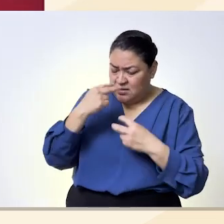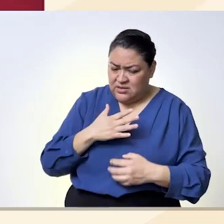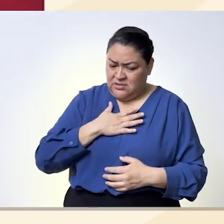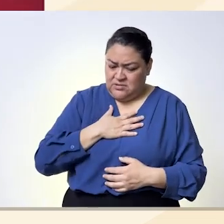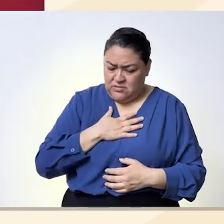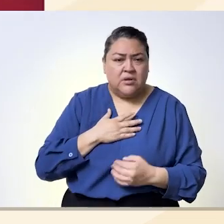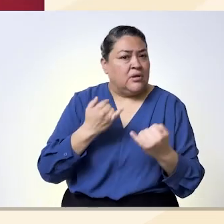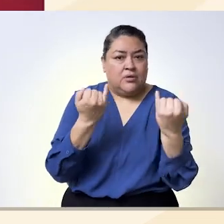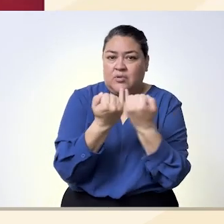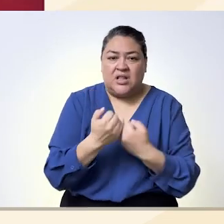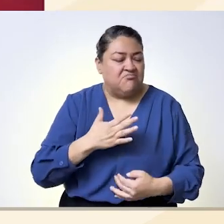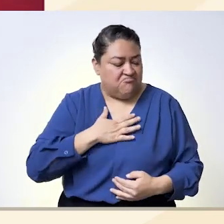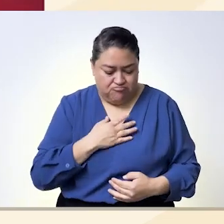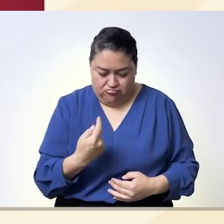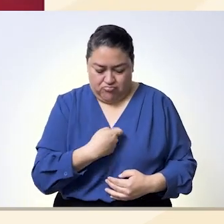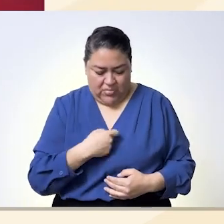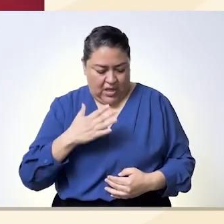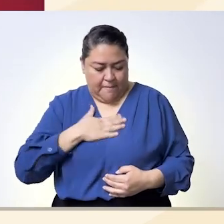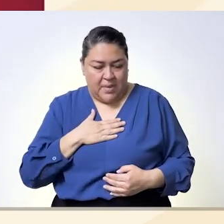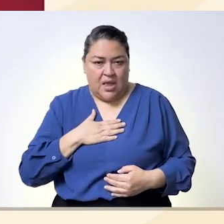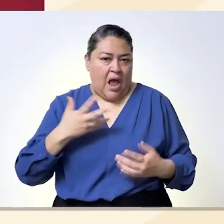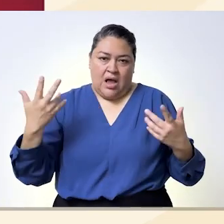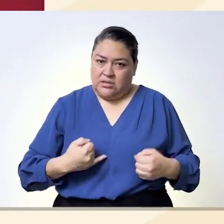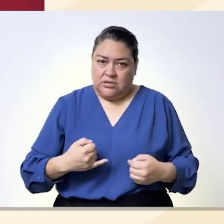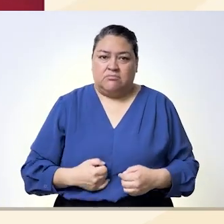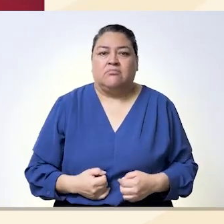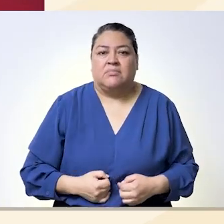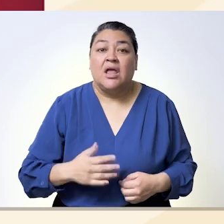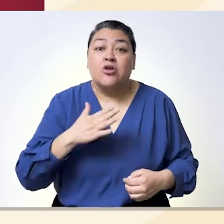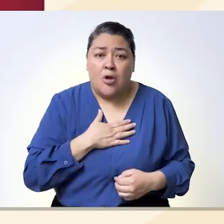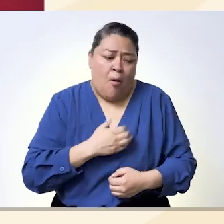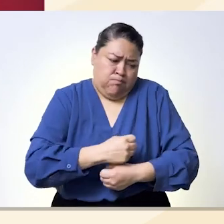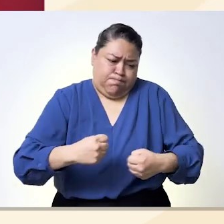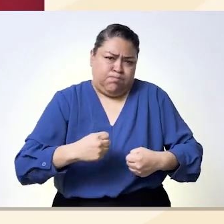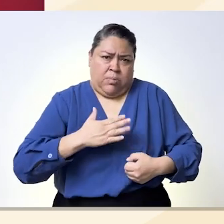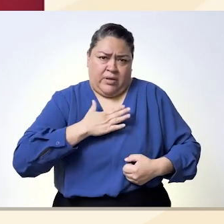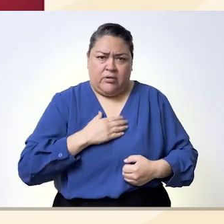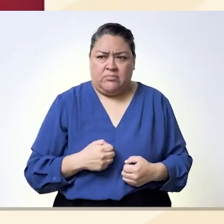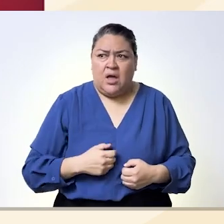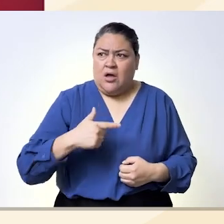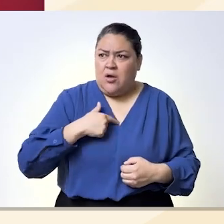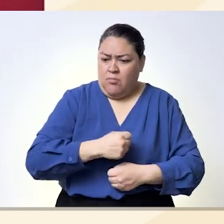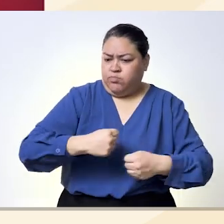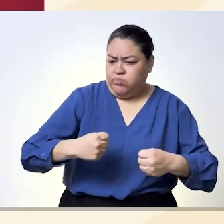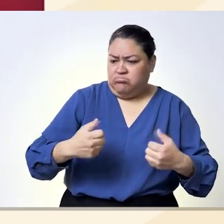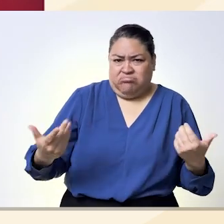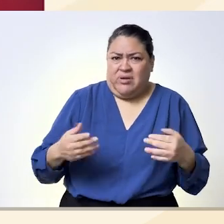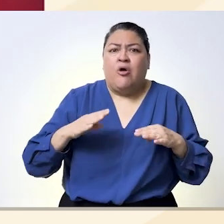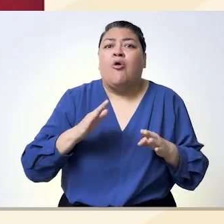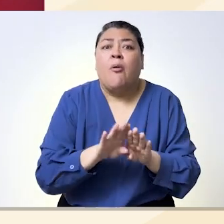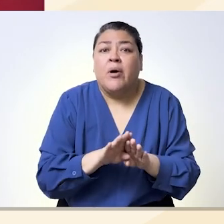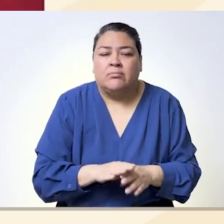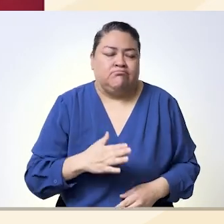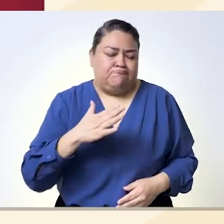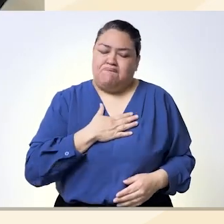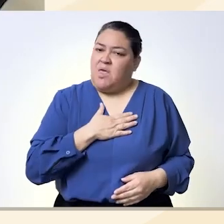también lo mismo, bueno, pues soy neurodivergente en mis propios términos. Y me pasó también con ser gorda, de que qué tipo de gorda y qué tipo de persona política iba a